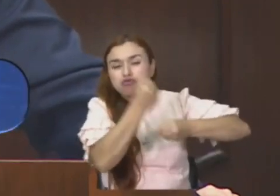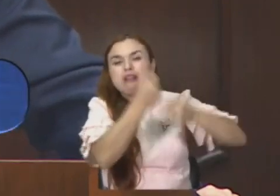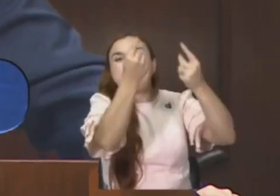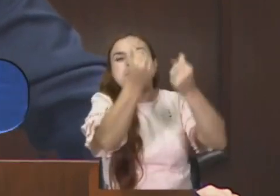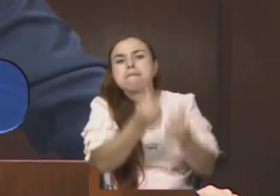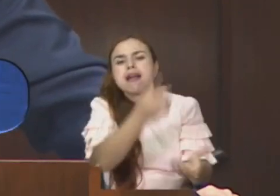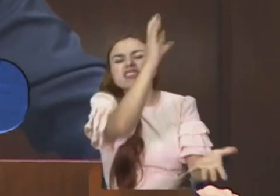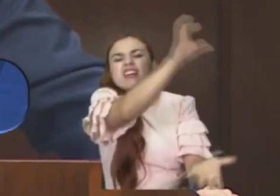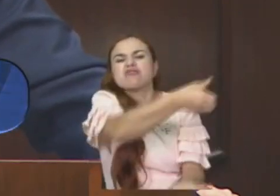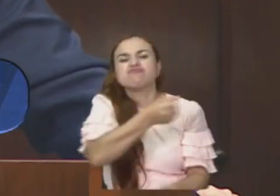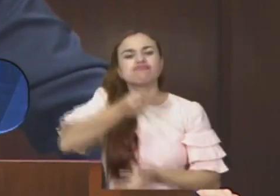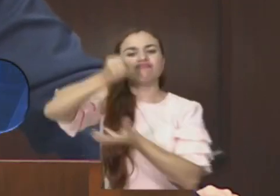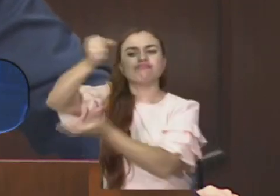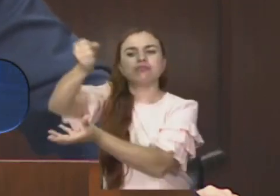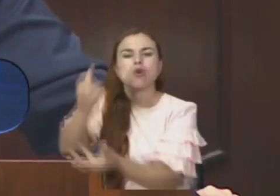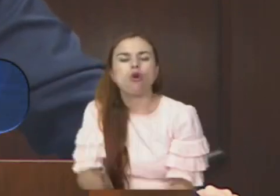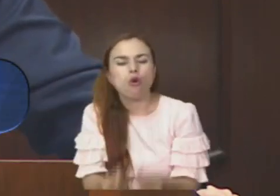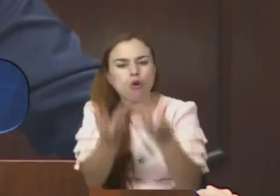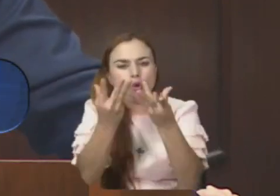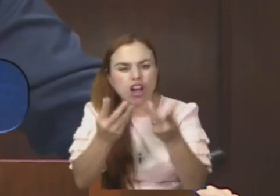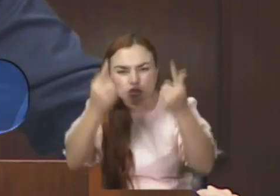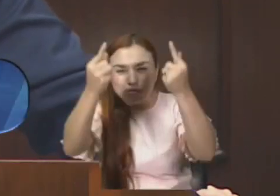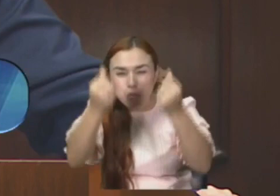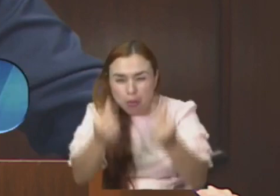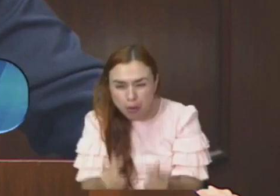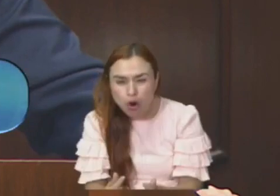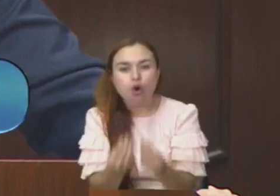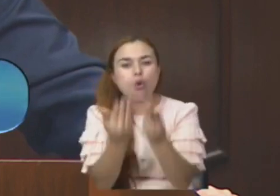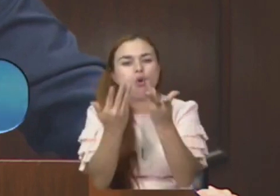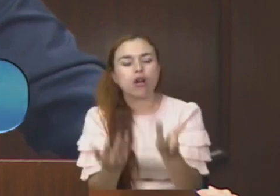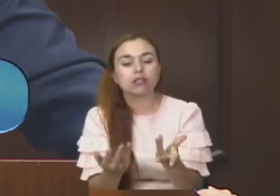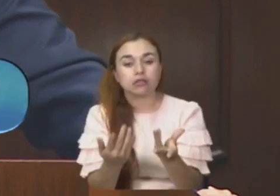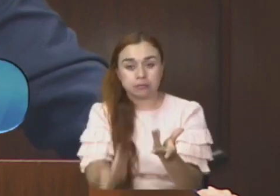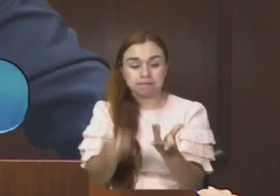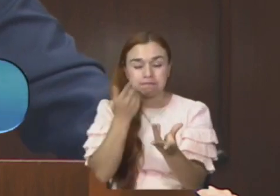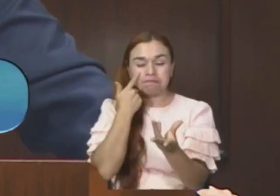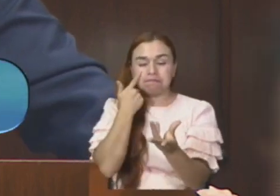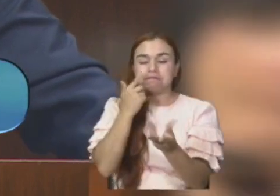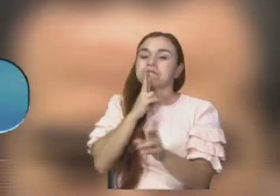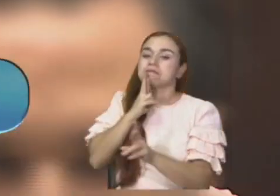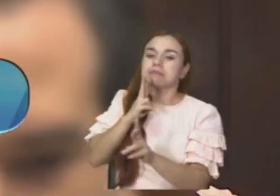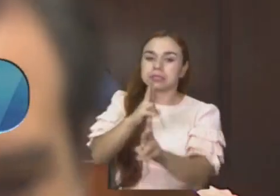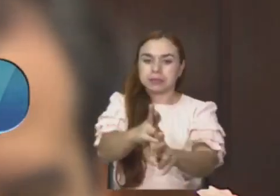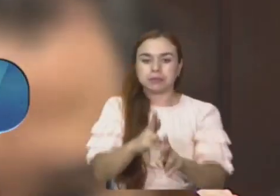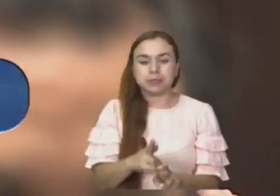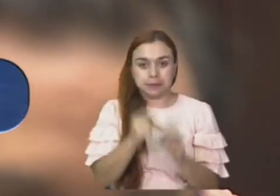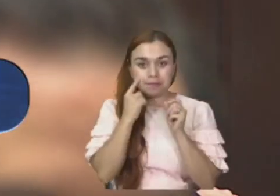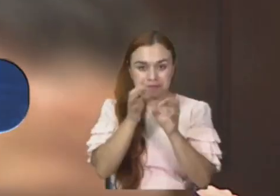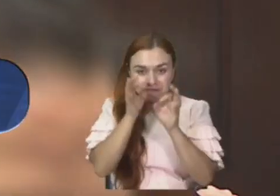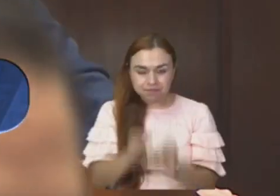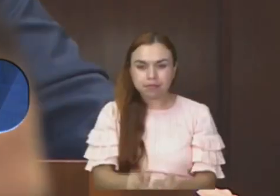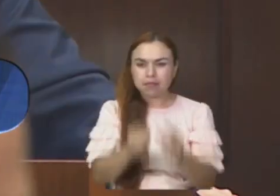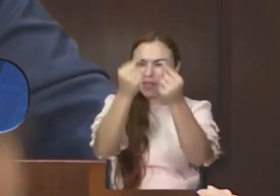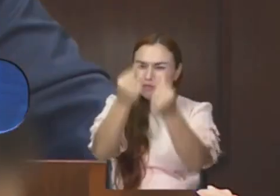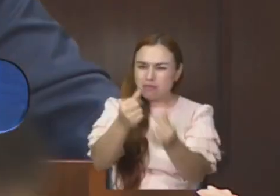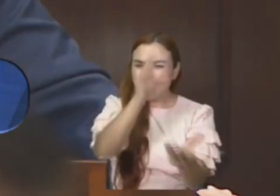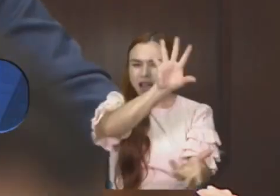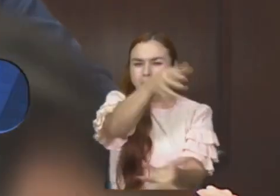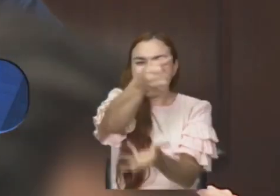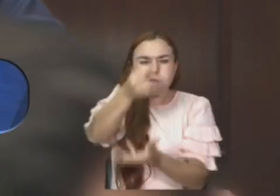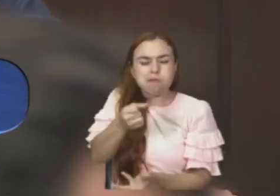Respuesta. Minera Panamá ha pagado al Estado panameño lo siguiente: cánones superficiales por la